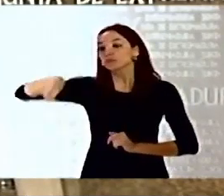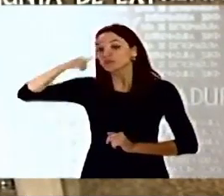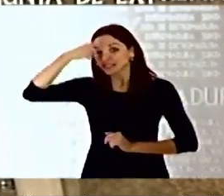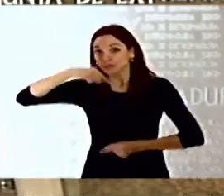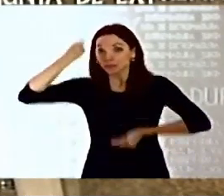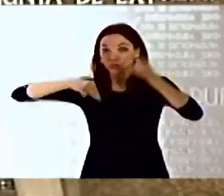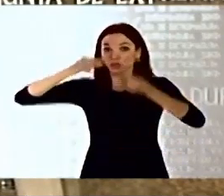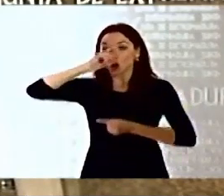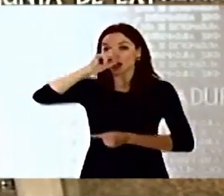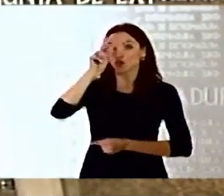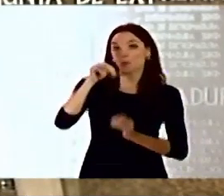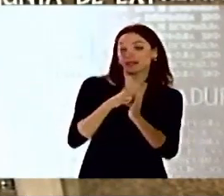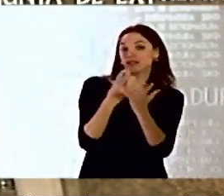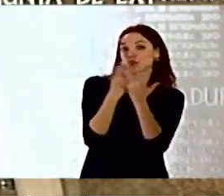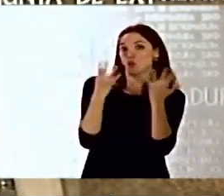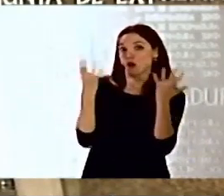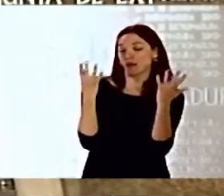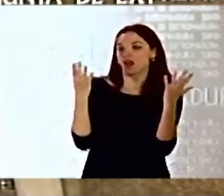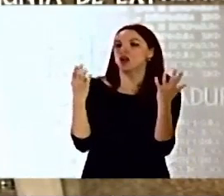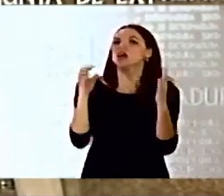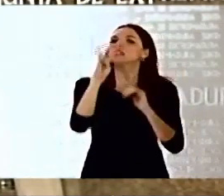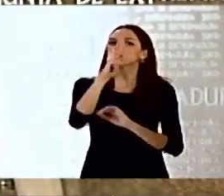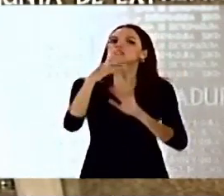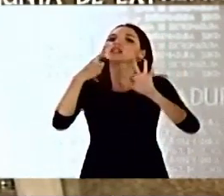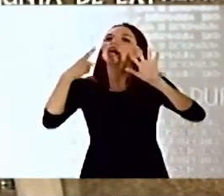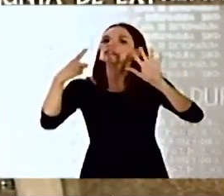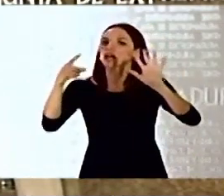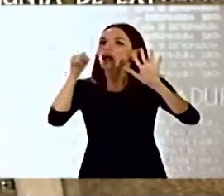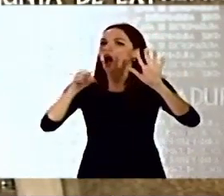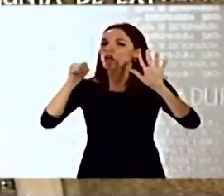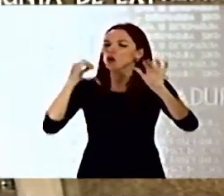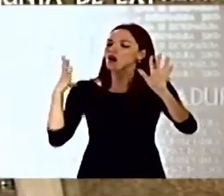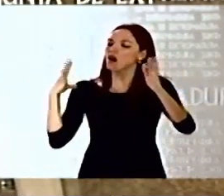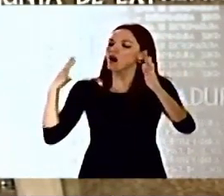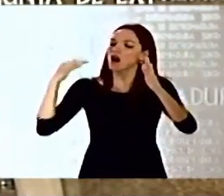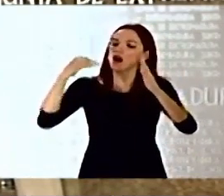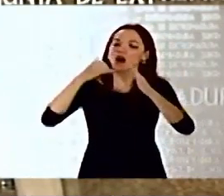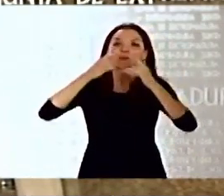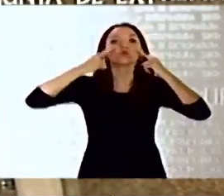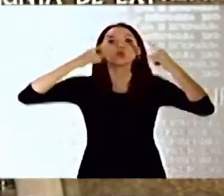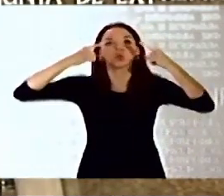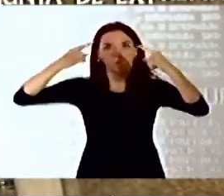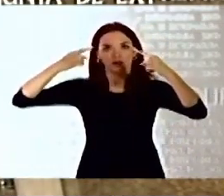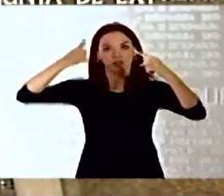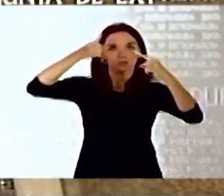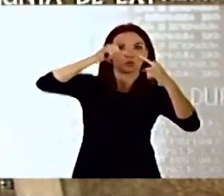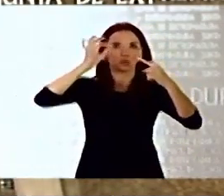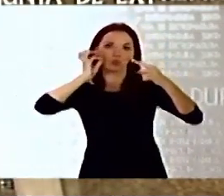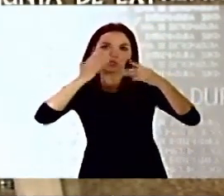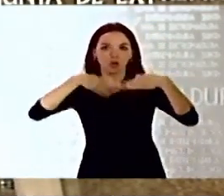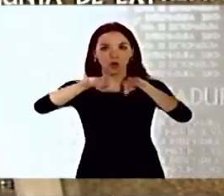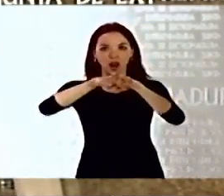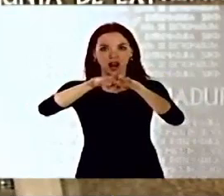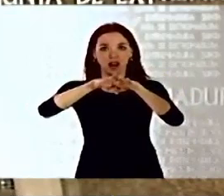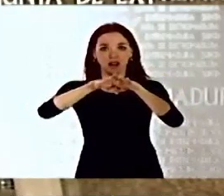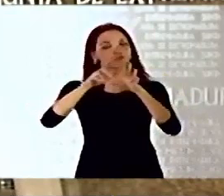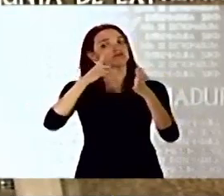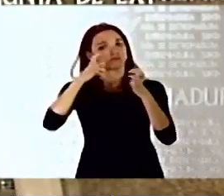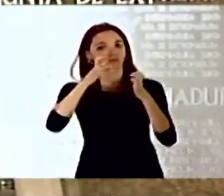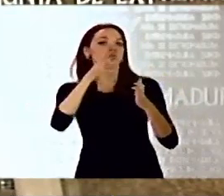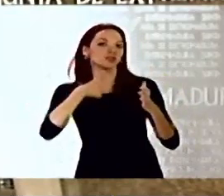Extremadura, 36 años después de ser Junta de Extremadura con impacto de género. Resalto esta cuestión más allá de por la cartera de la que soy